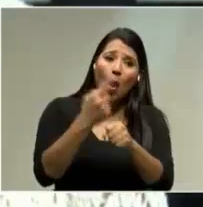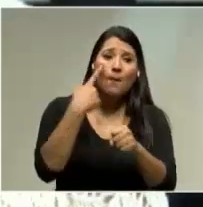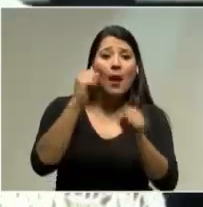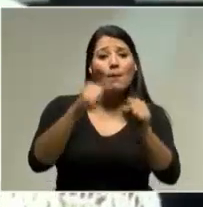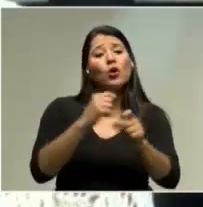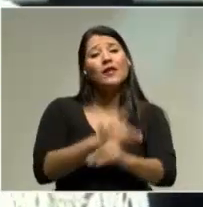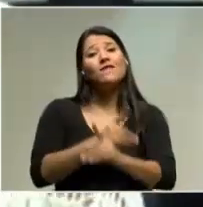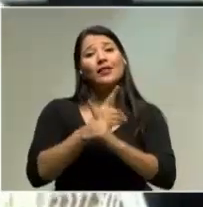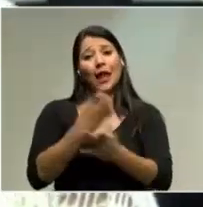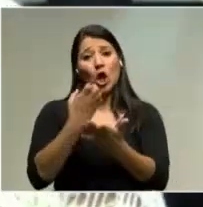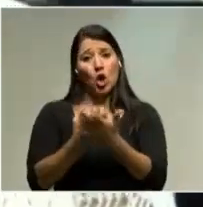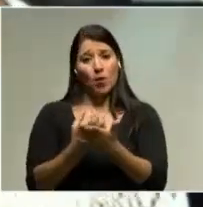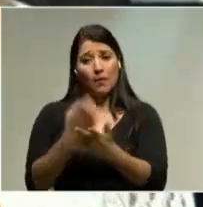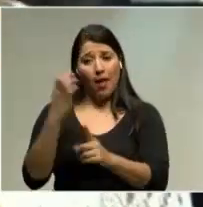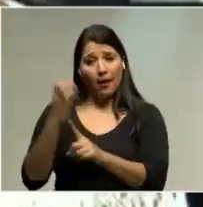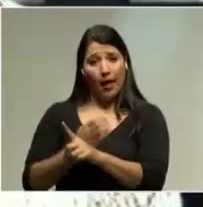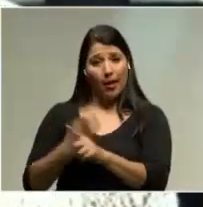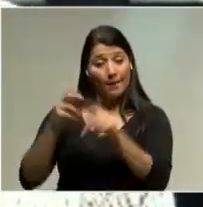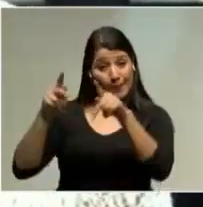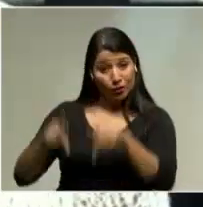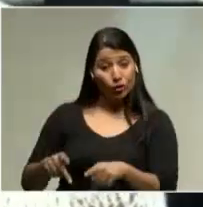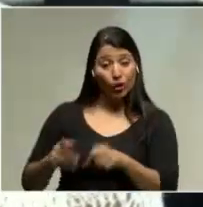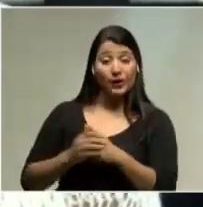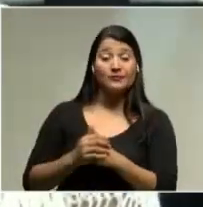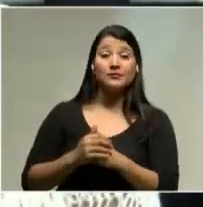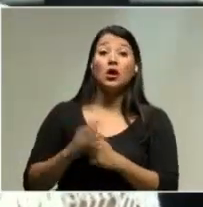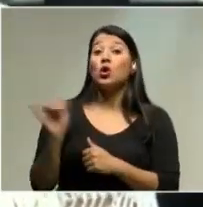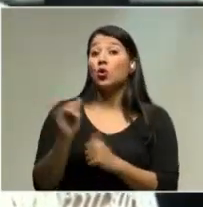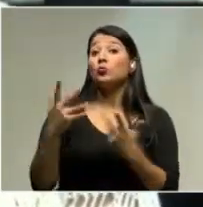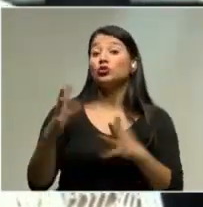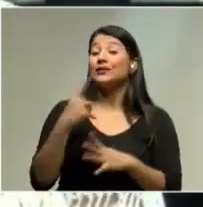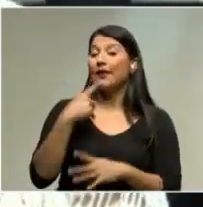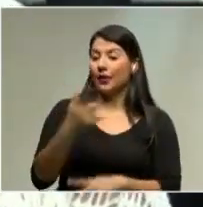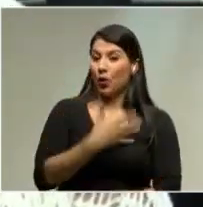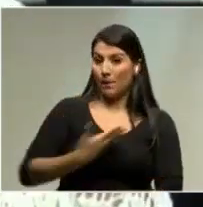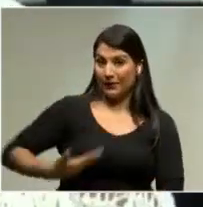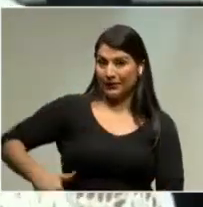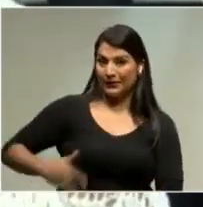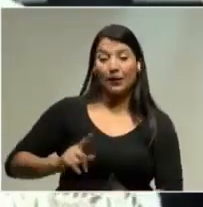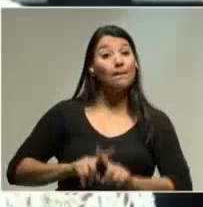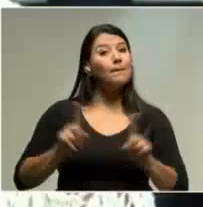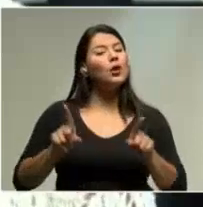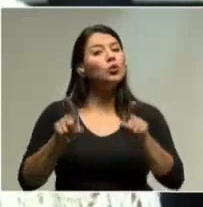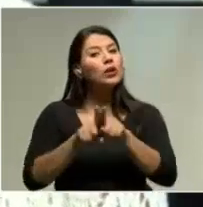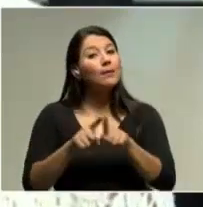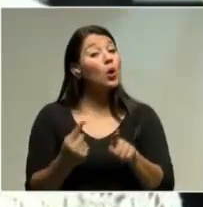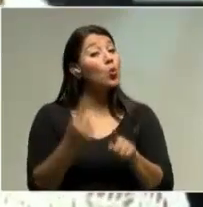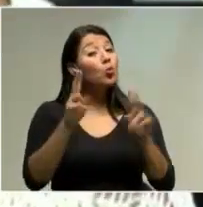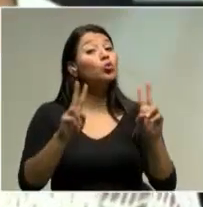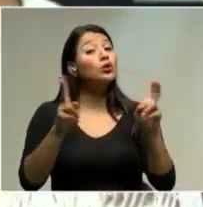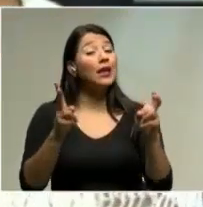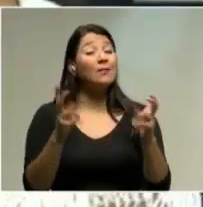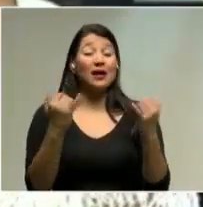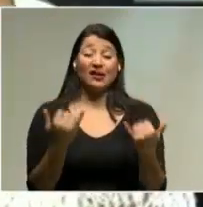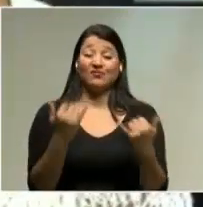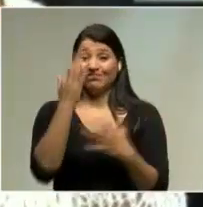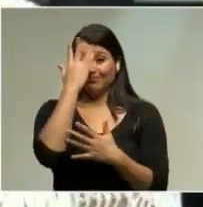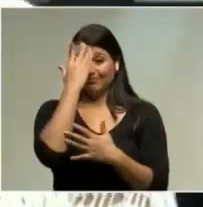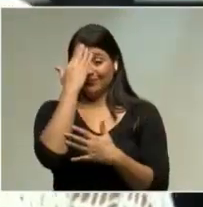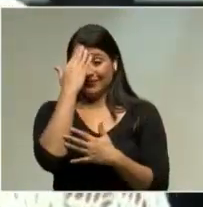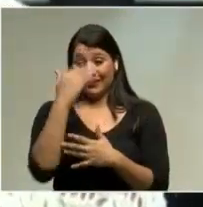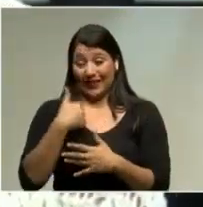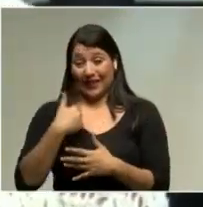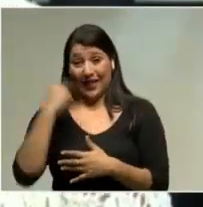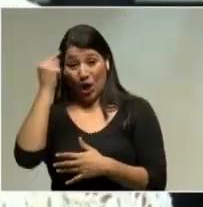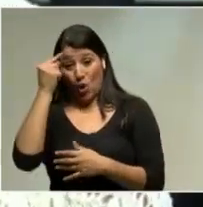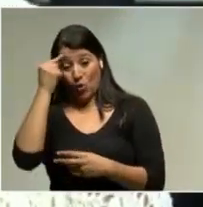las personas, en la línea como lo ha venido planteando el presidente, pero también hay un tema que ha sido preocupación desde el Ejecutivo y desde